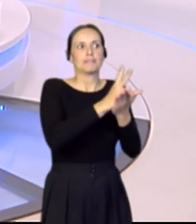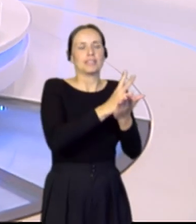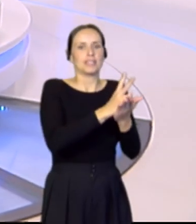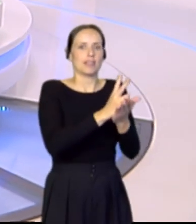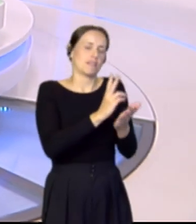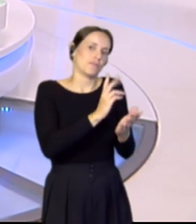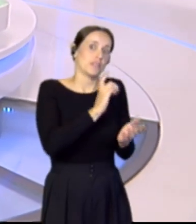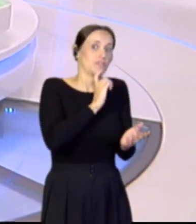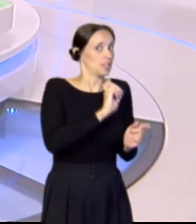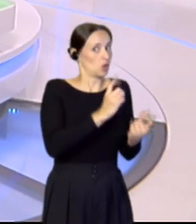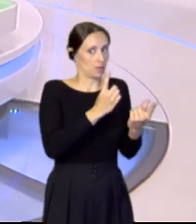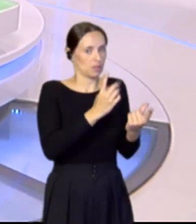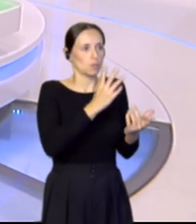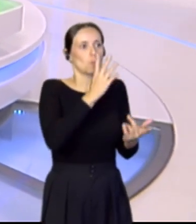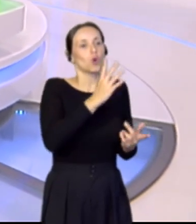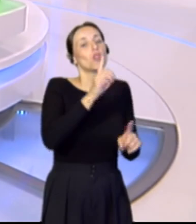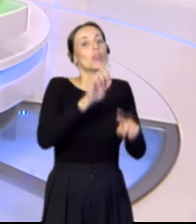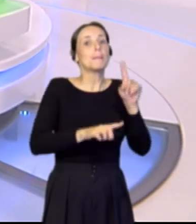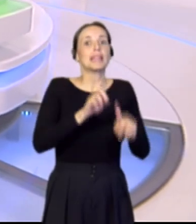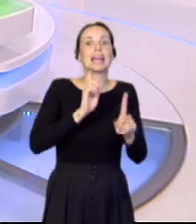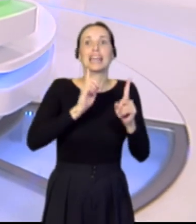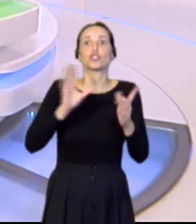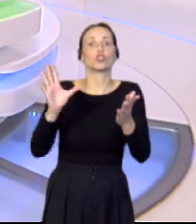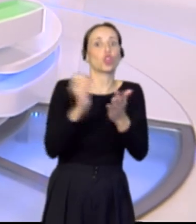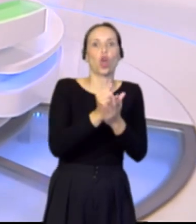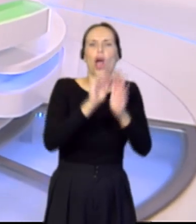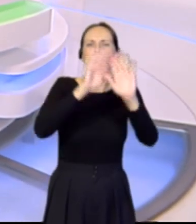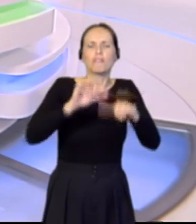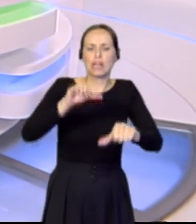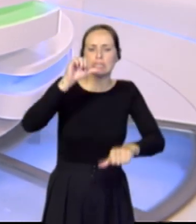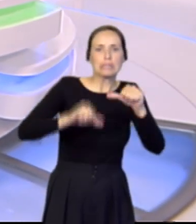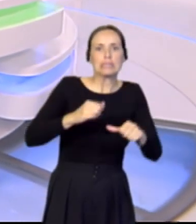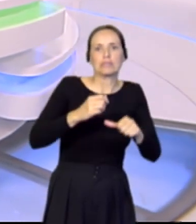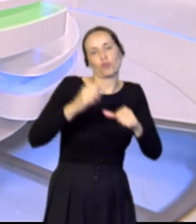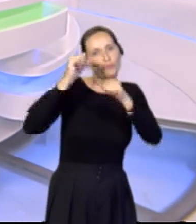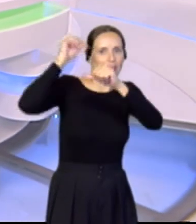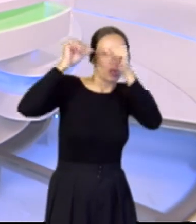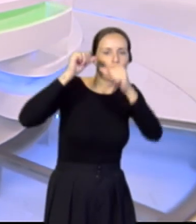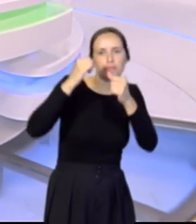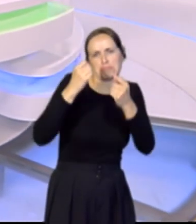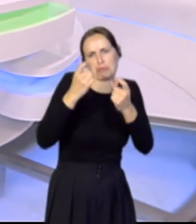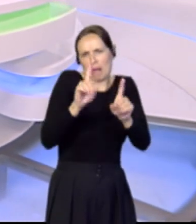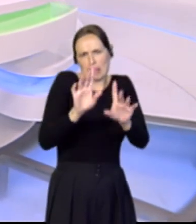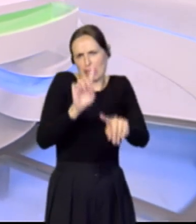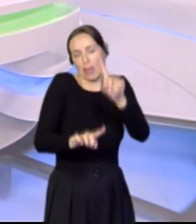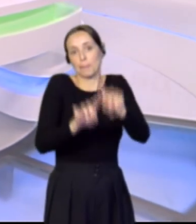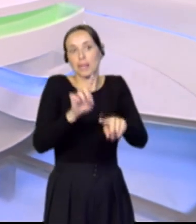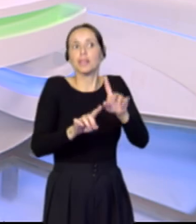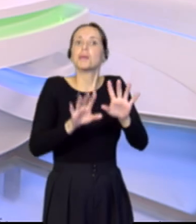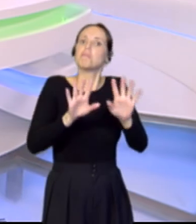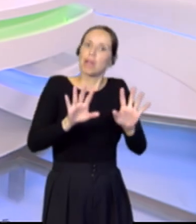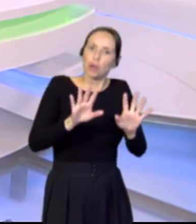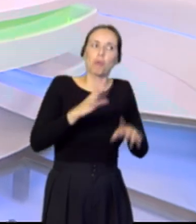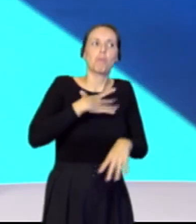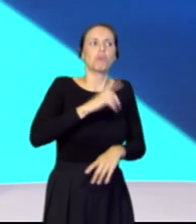No todos los casos es cierto que terminan en cirugía, pero sí que nos permite, digamos, llevar a cabo un diagnóstico pues